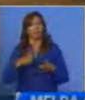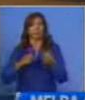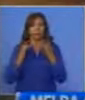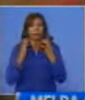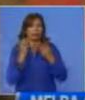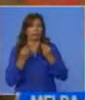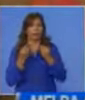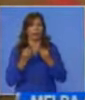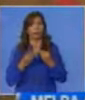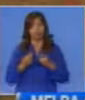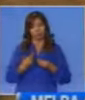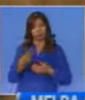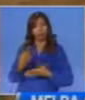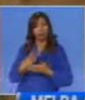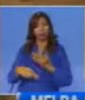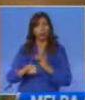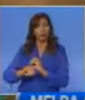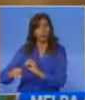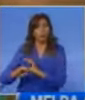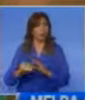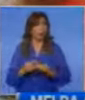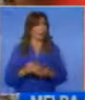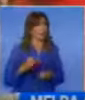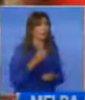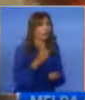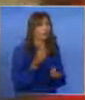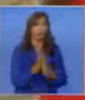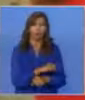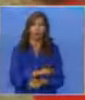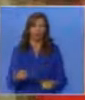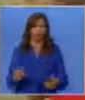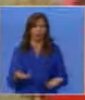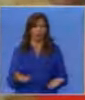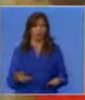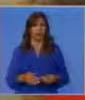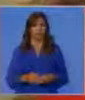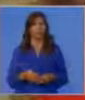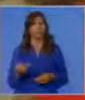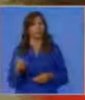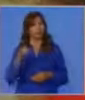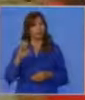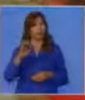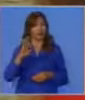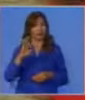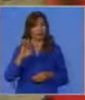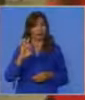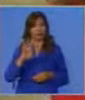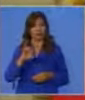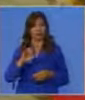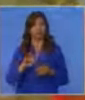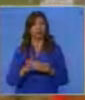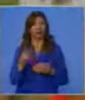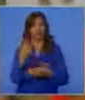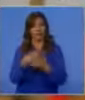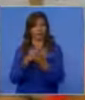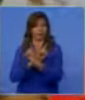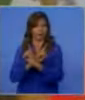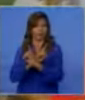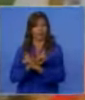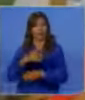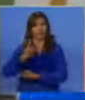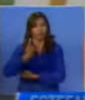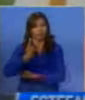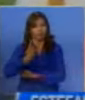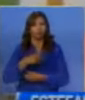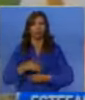dejo sola. No es justo, de verdad. Encontramos a Estefanía Herrera con su hija con discapacidad en sus brazos. ¿Cupo para